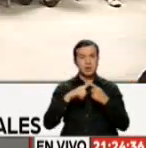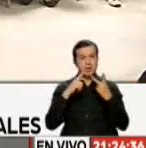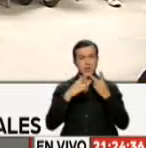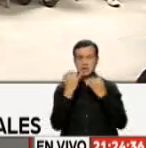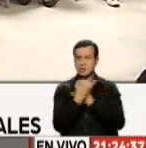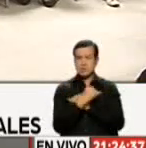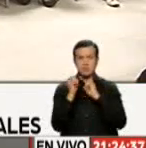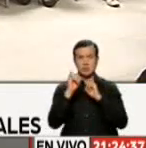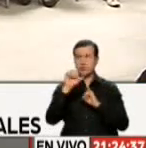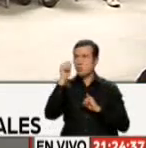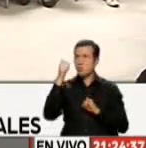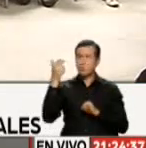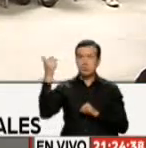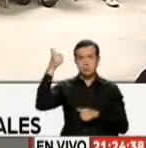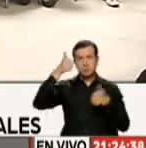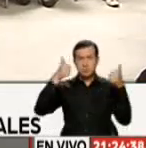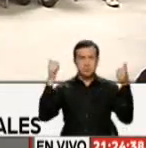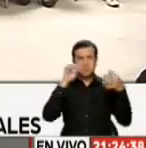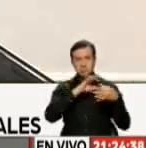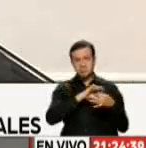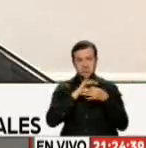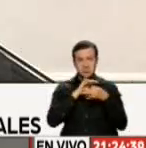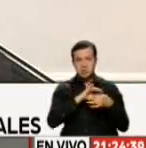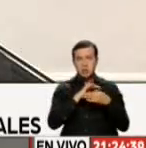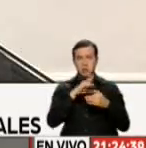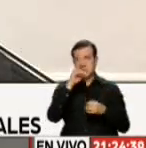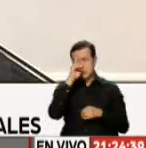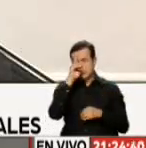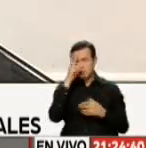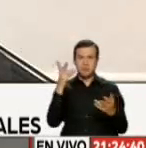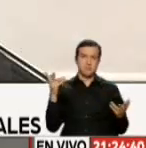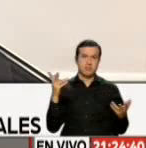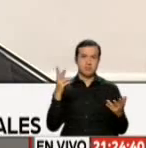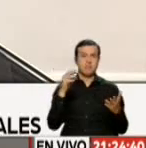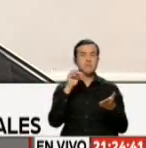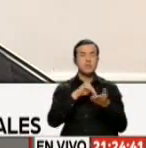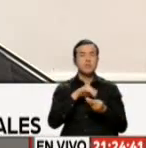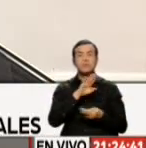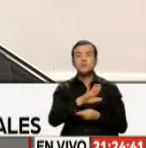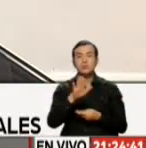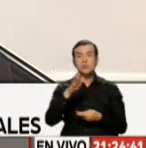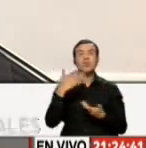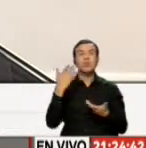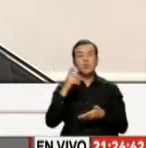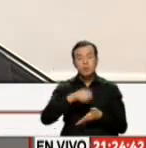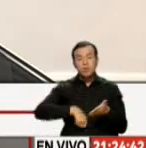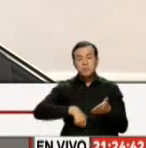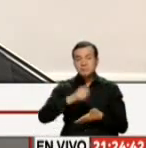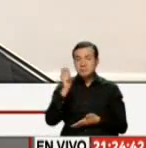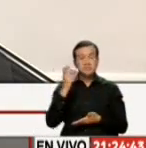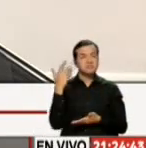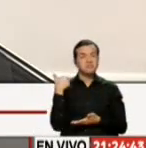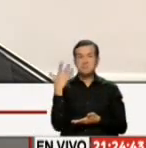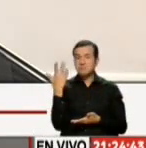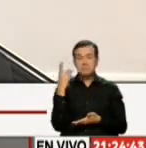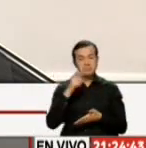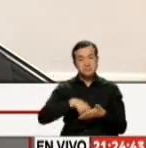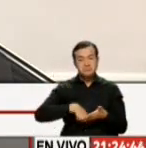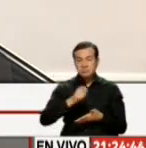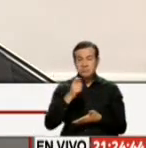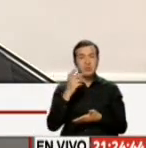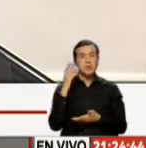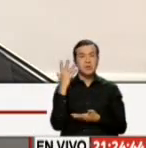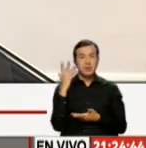independencia con las otras funciones del Estado, entre otros. Pues la mayoría de sus miembros no han acreditado no han acreditado o